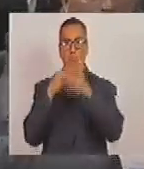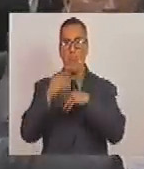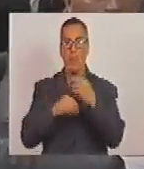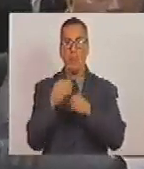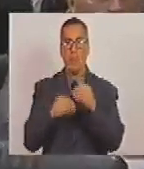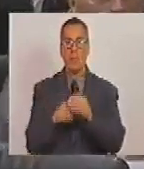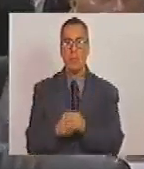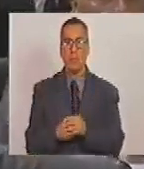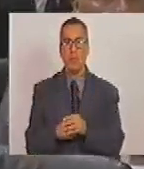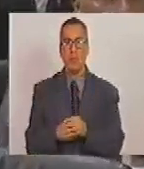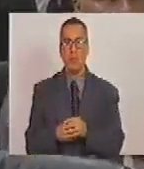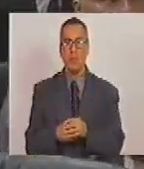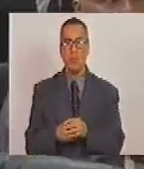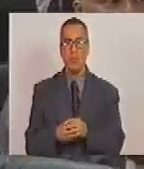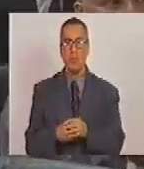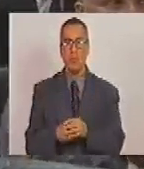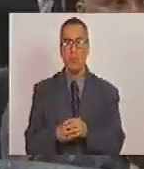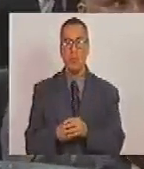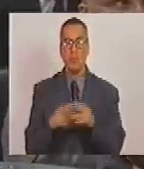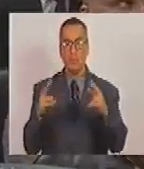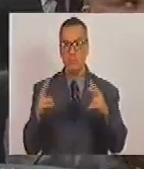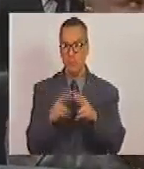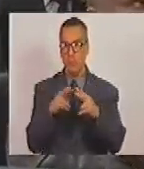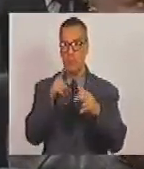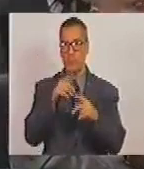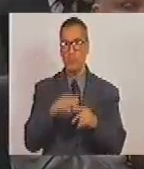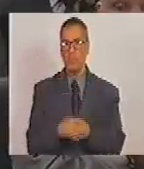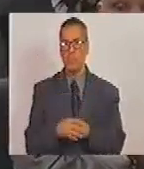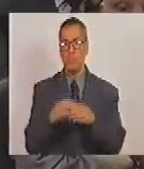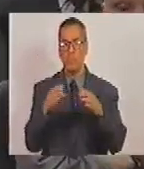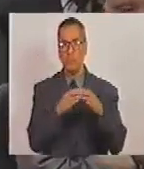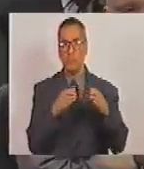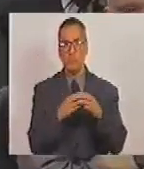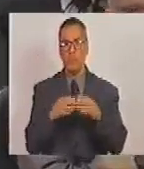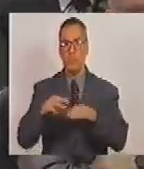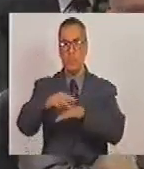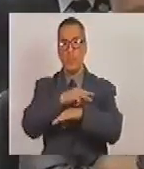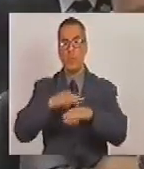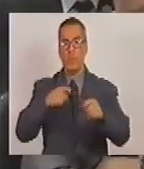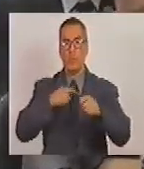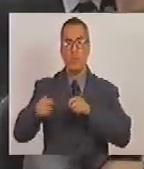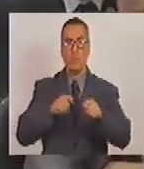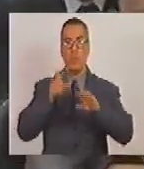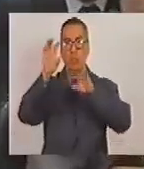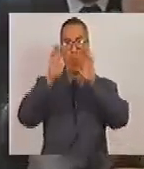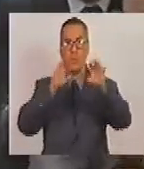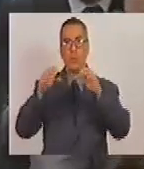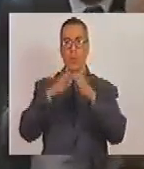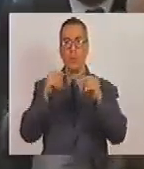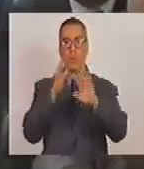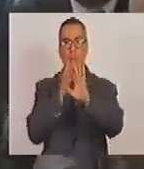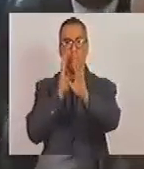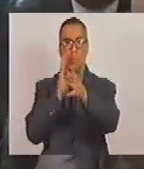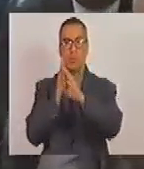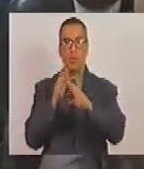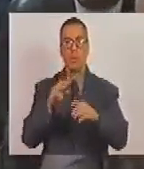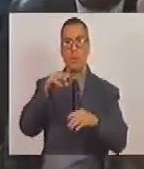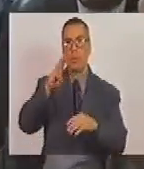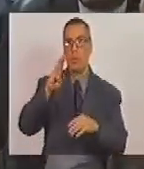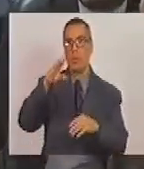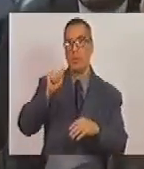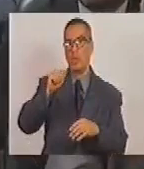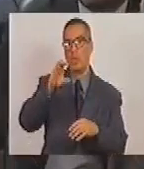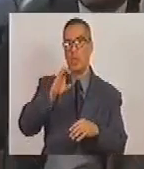realización, como lo fue el encuentro de la reunión ministerial del Movimiento de Países No Alineados en Bakú, en